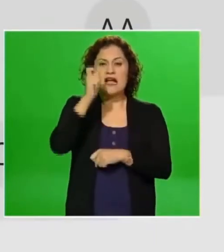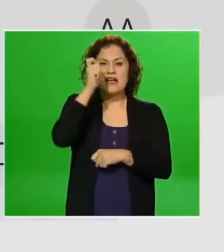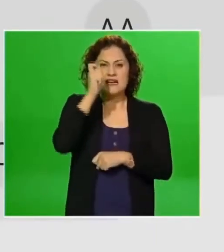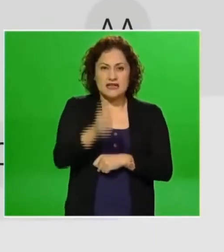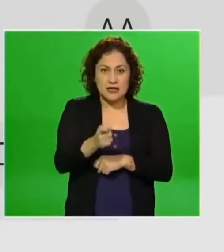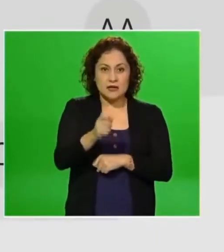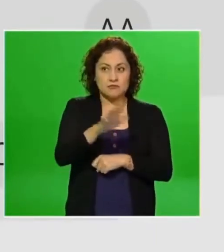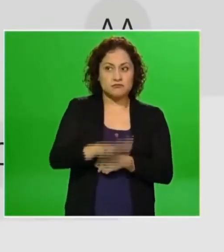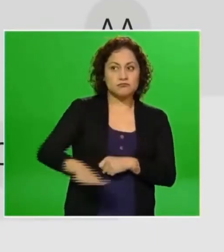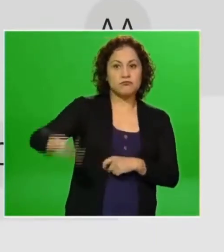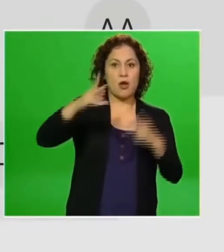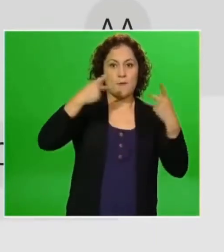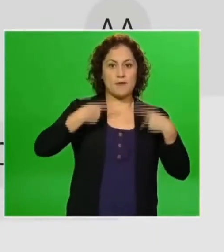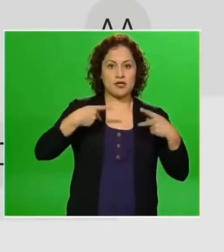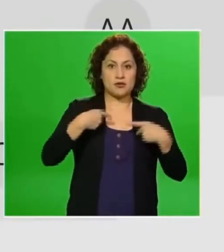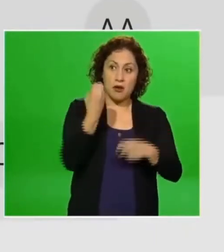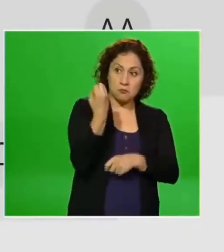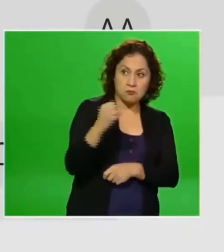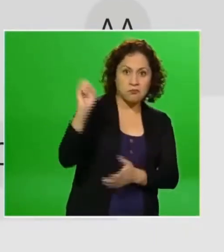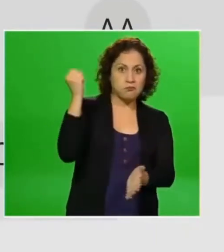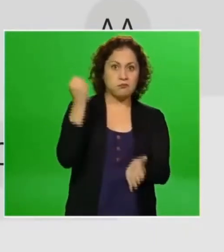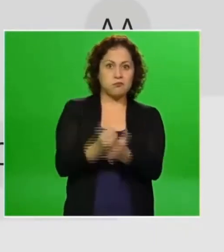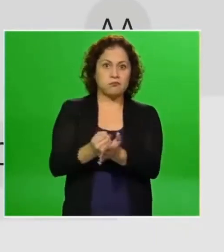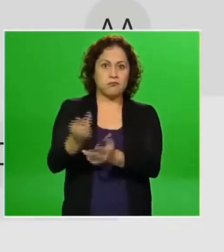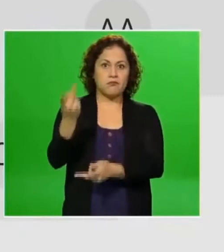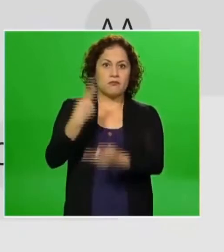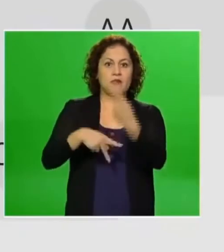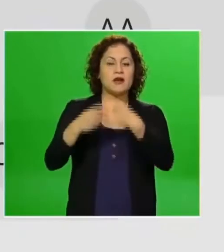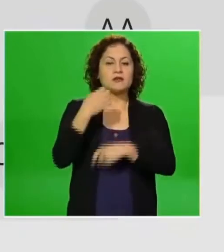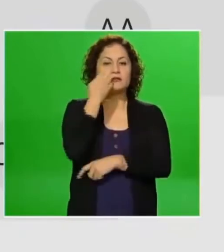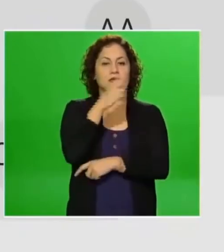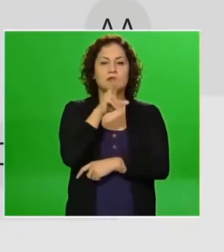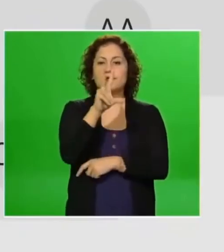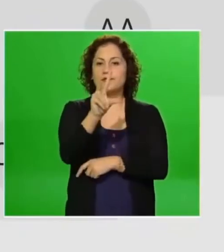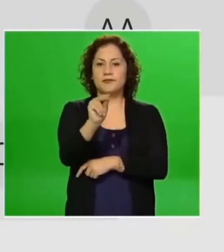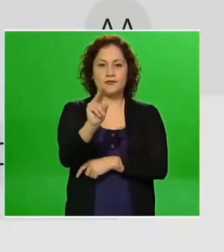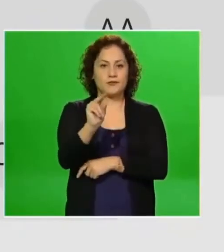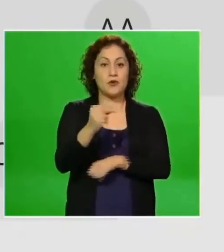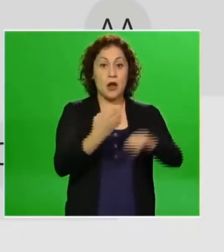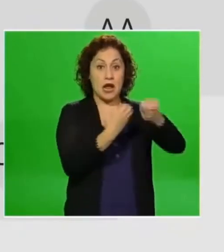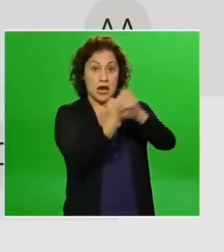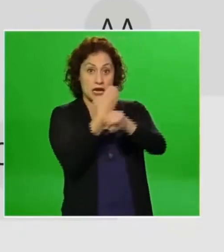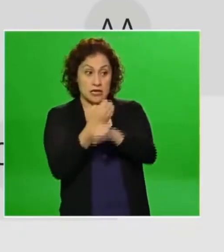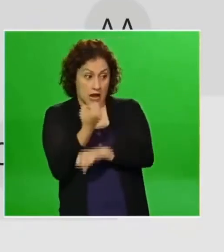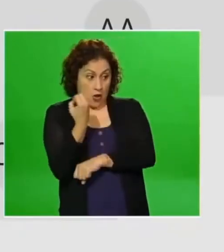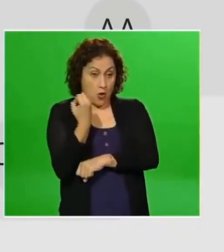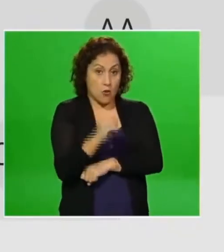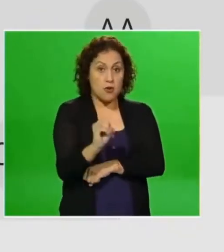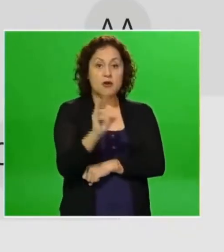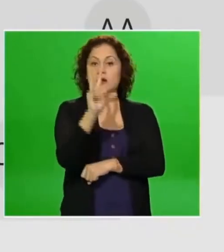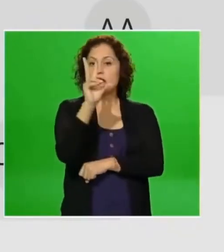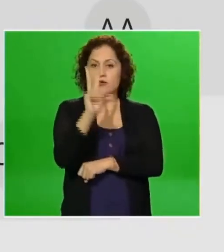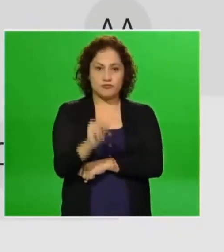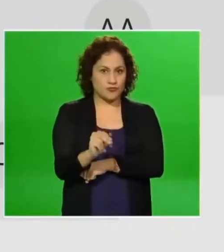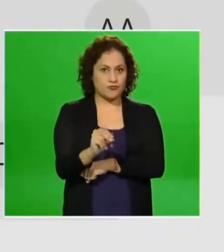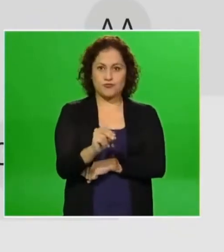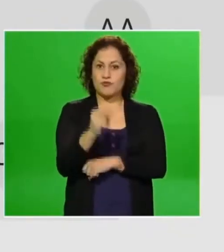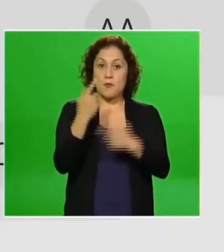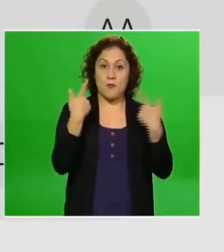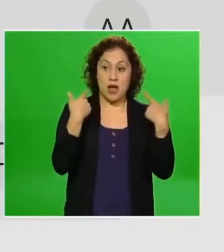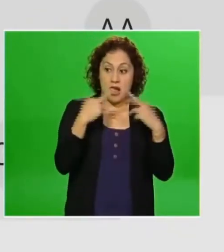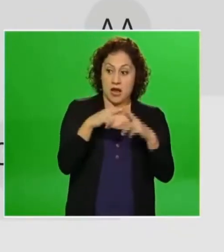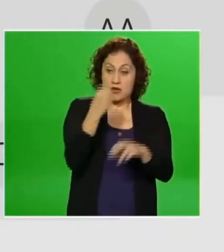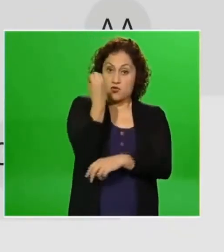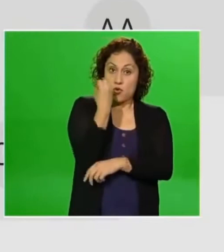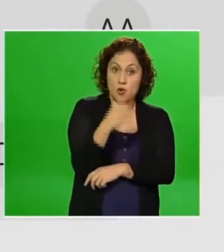decir, no se obliga a ninguna entidad federativa tampoco obliga a sus maestros,